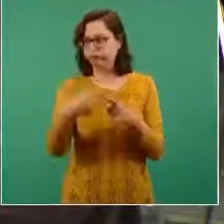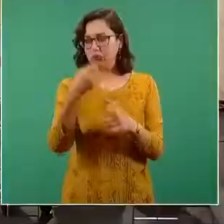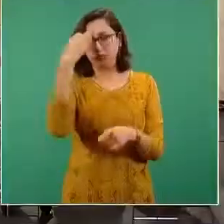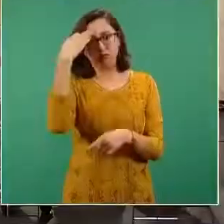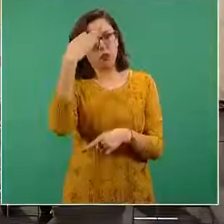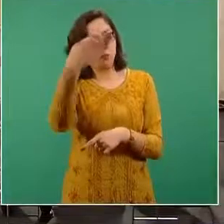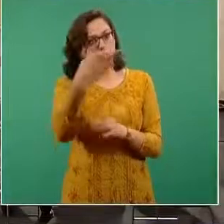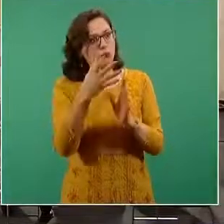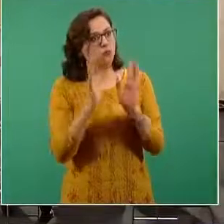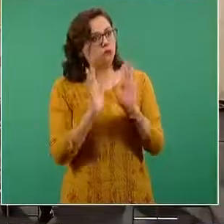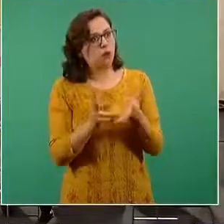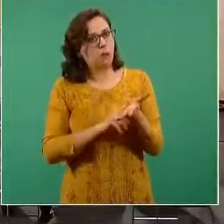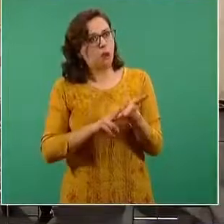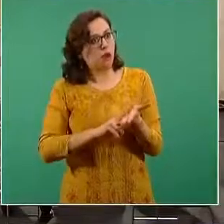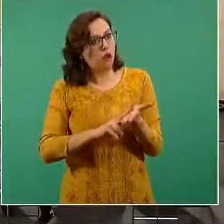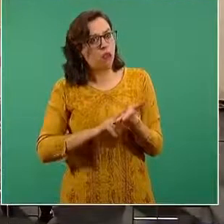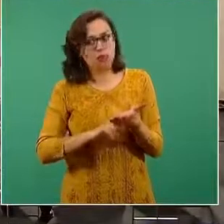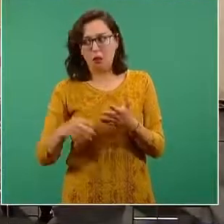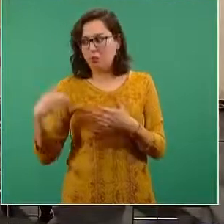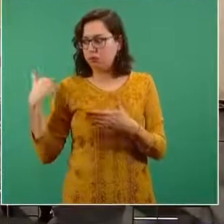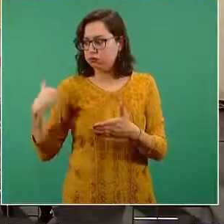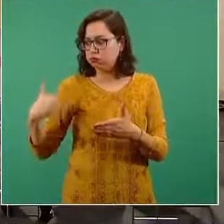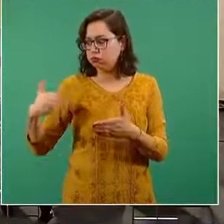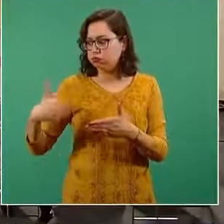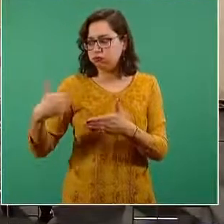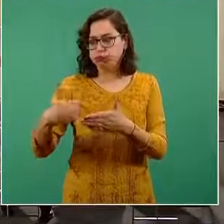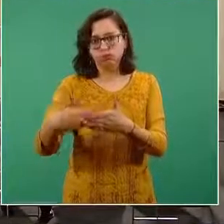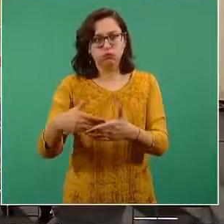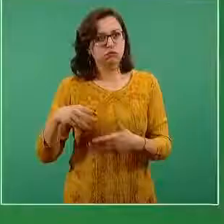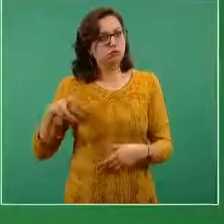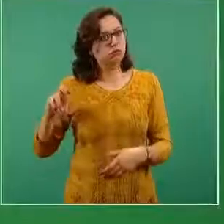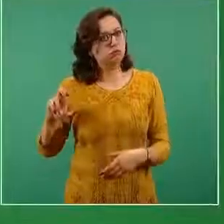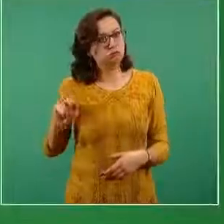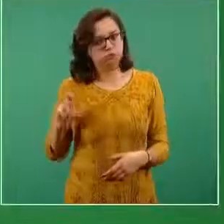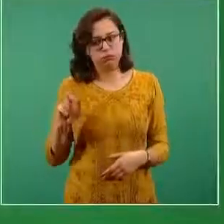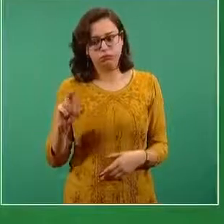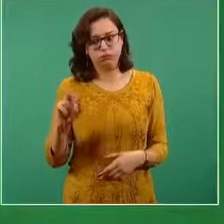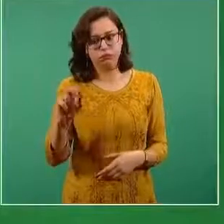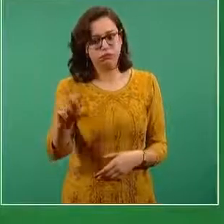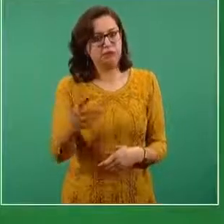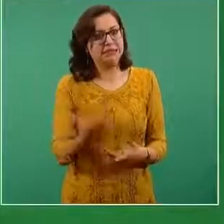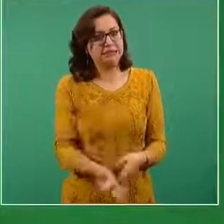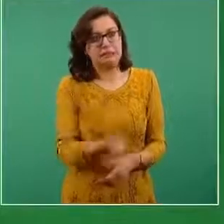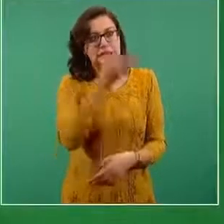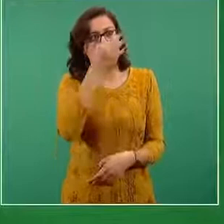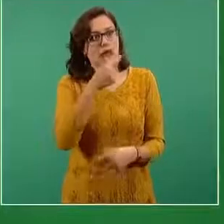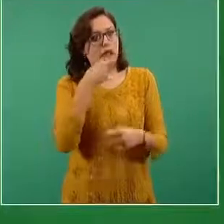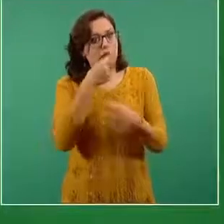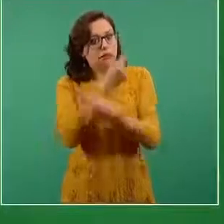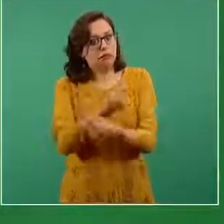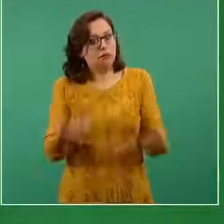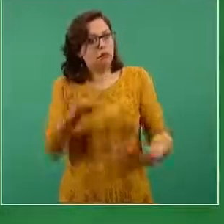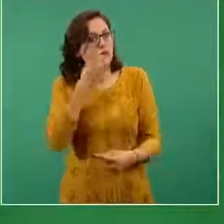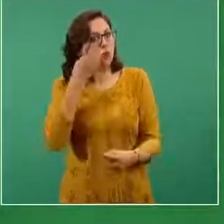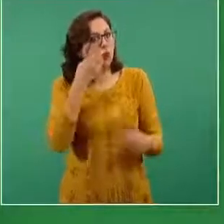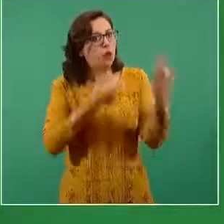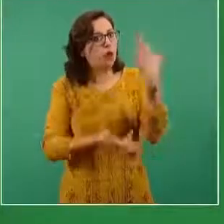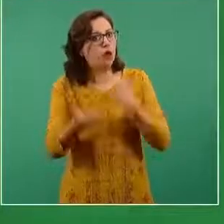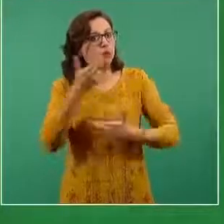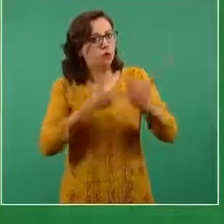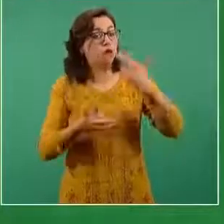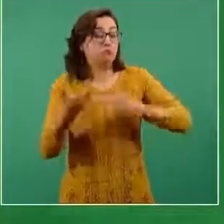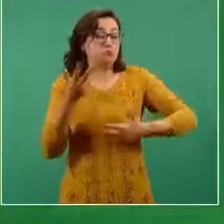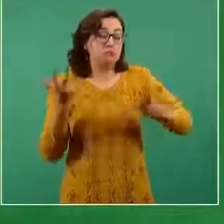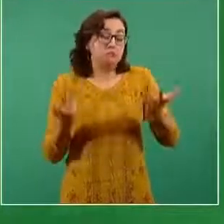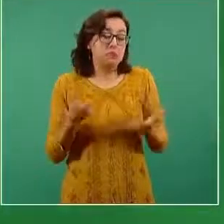pandemia en México ha permanecido en verde, están próximos a retornar los pequeños a las clases presenciales. Yo quisiera saber qué pasaría